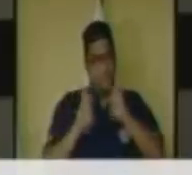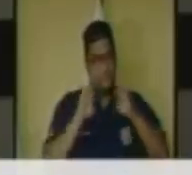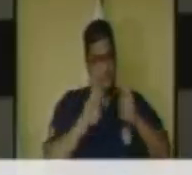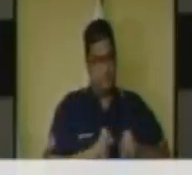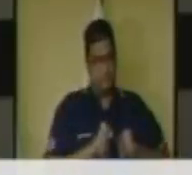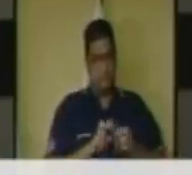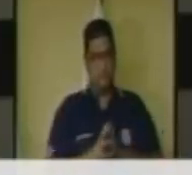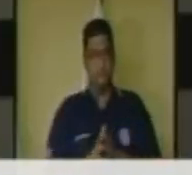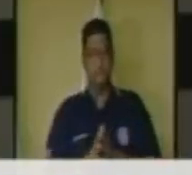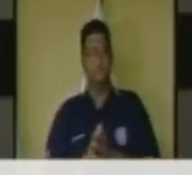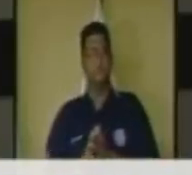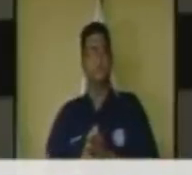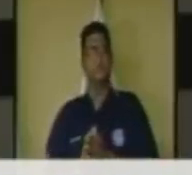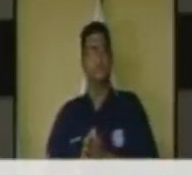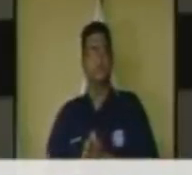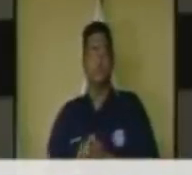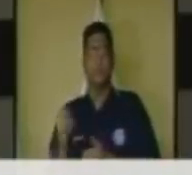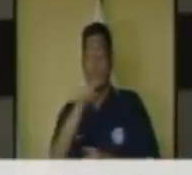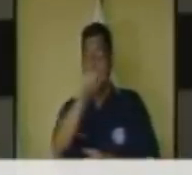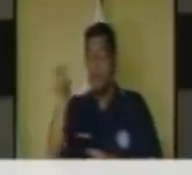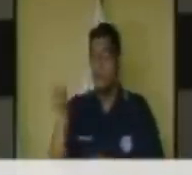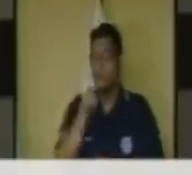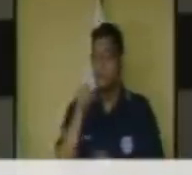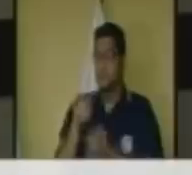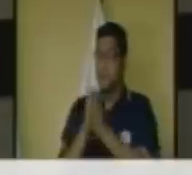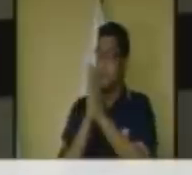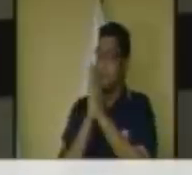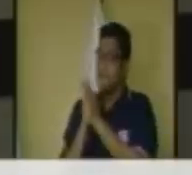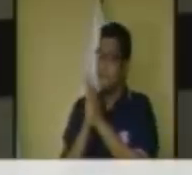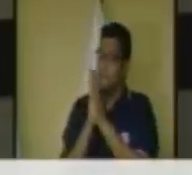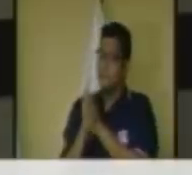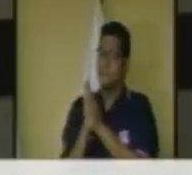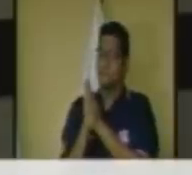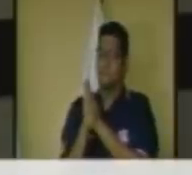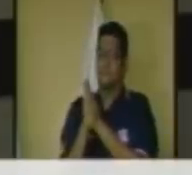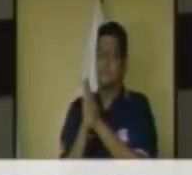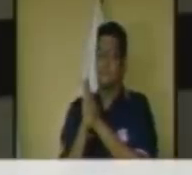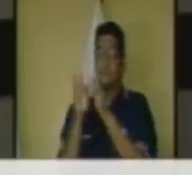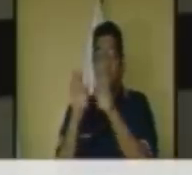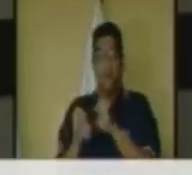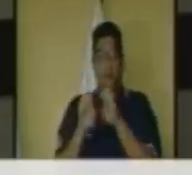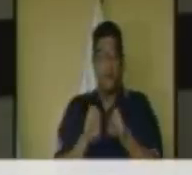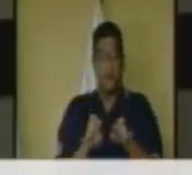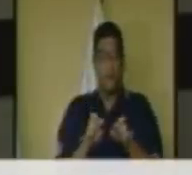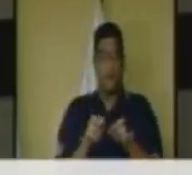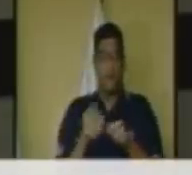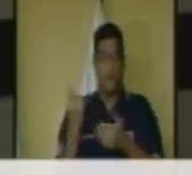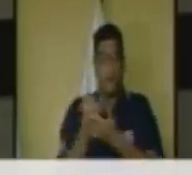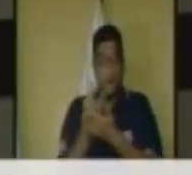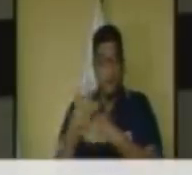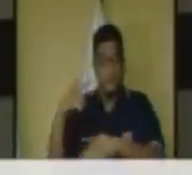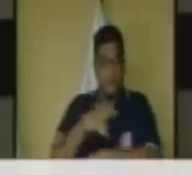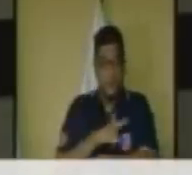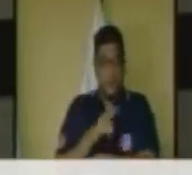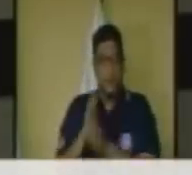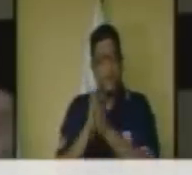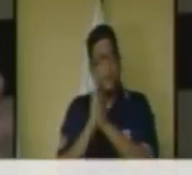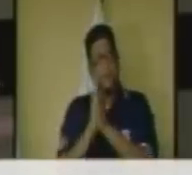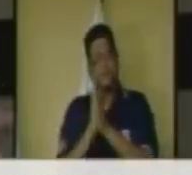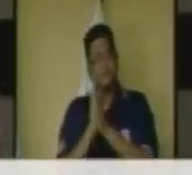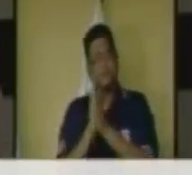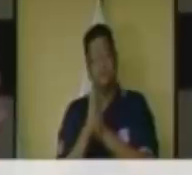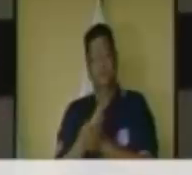diferentes casos. Le solicitamos también, por favor, a todos los pasajeros que